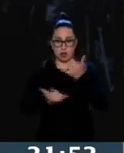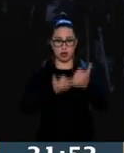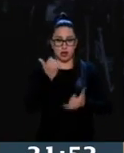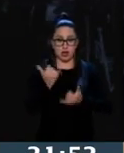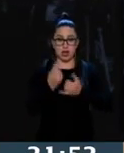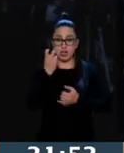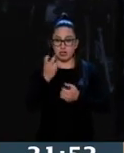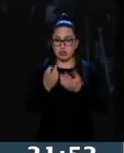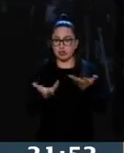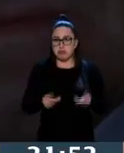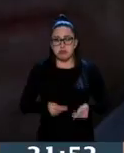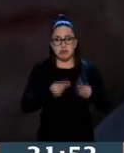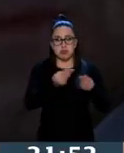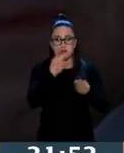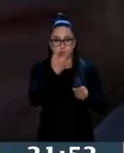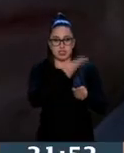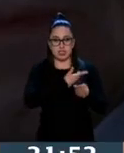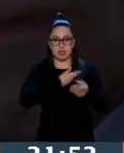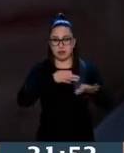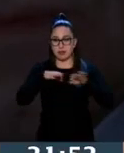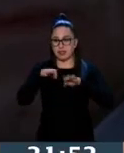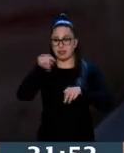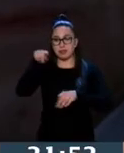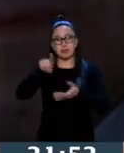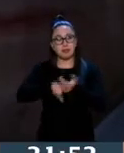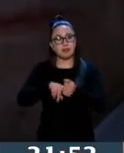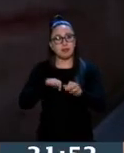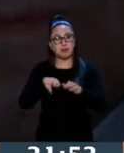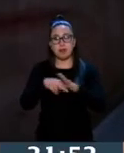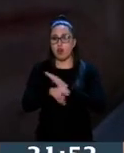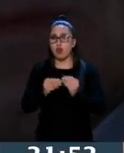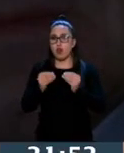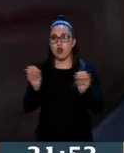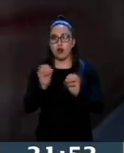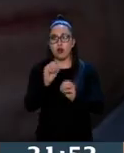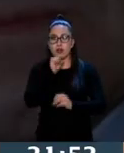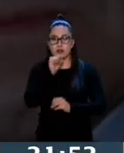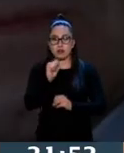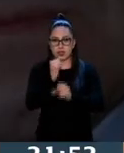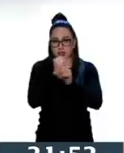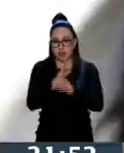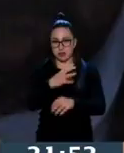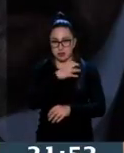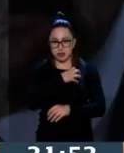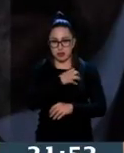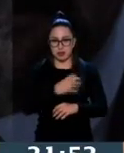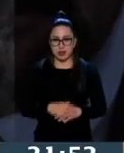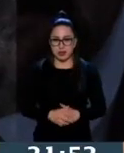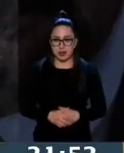nunca llegaron a los hijos de los trabajadores. Informe Capital.